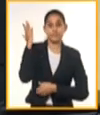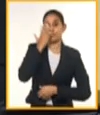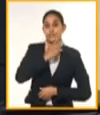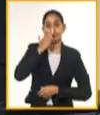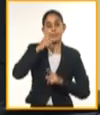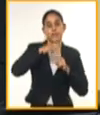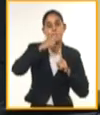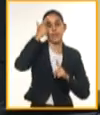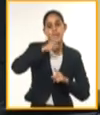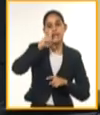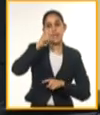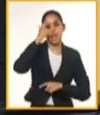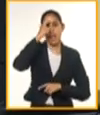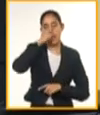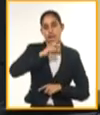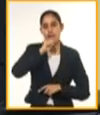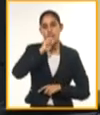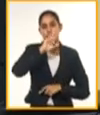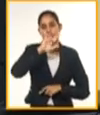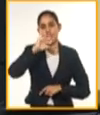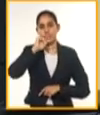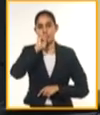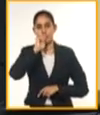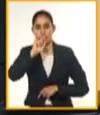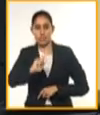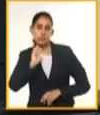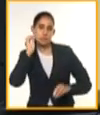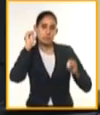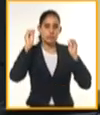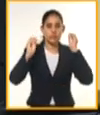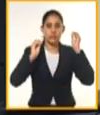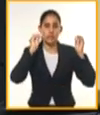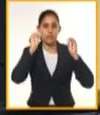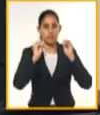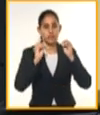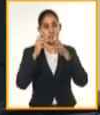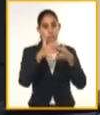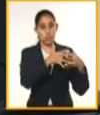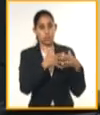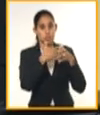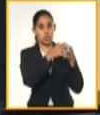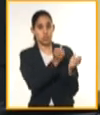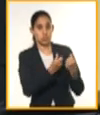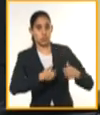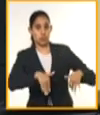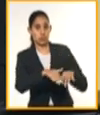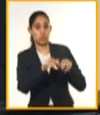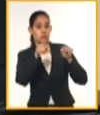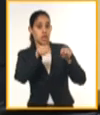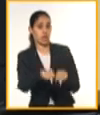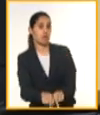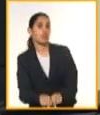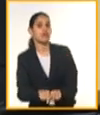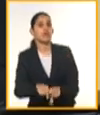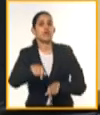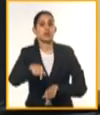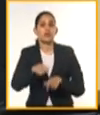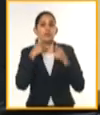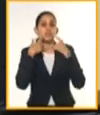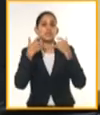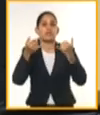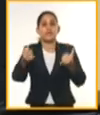Taladriz para hacer el análisis de cómo andan los acontecimientos en Estados Unidos, que por cierto, hoy una